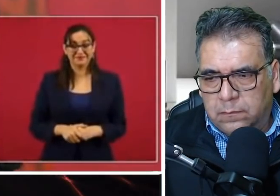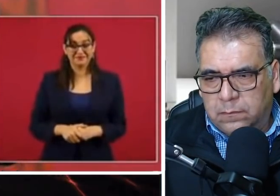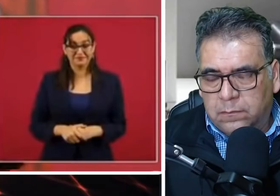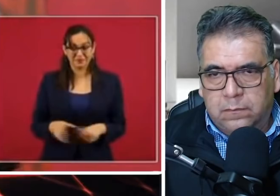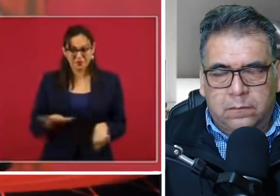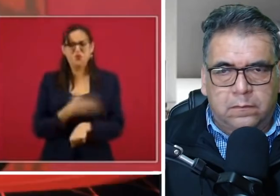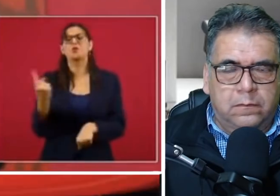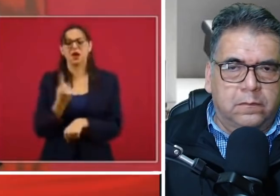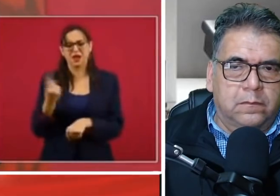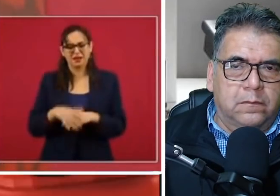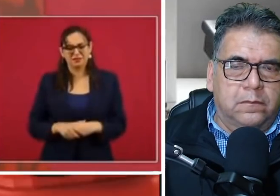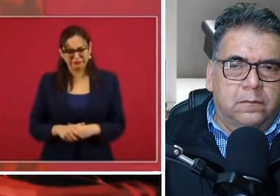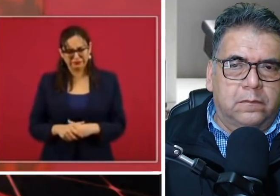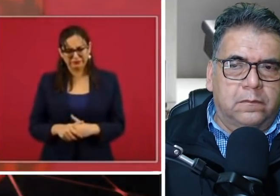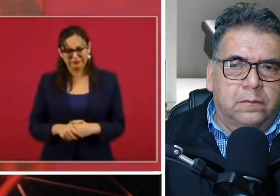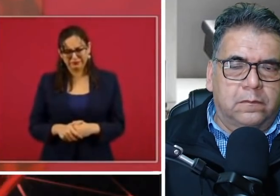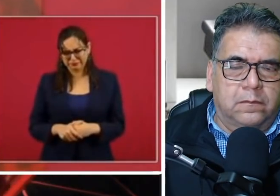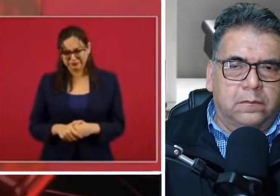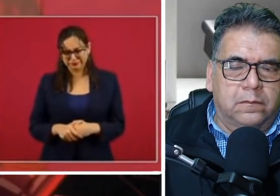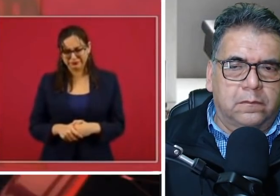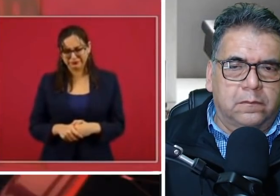¿Por qué?